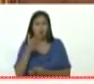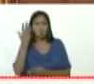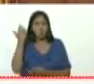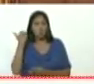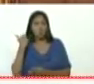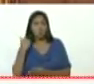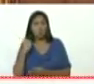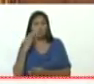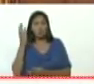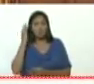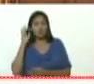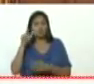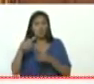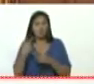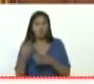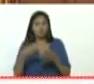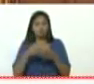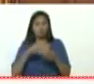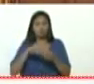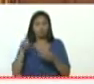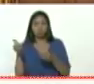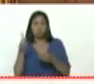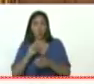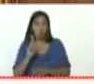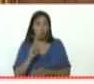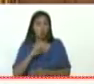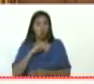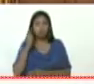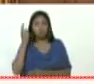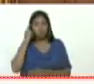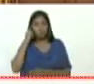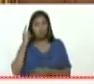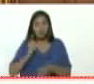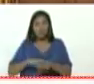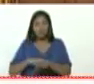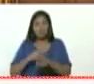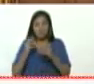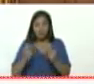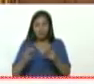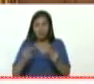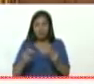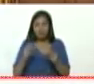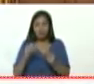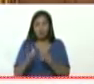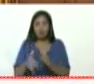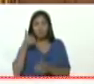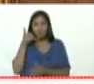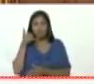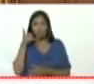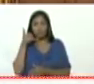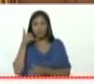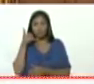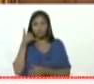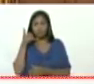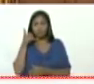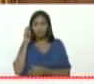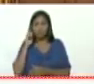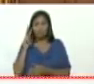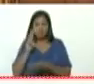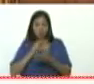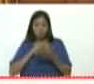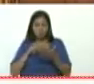van a enterar al salir de aquí. Nos enteramos en tiempo real, compadre. Yo agarro mi teléfono y allí me